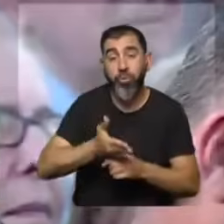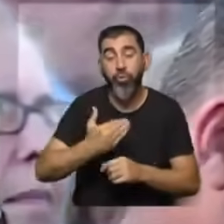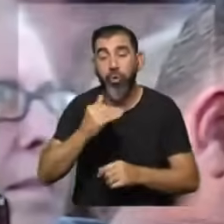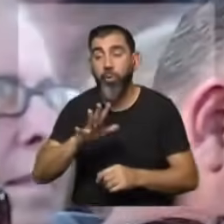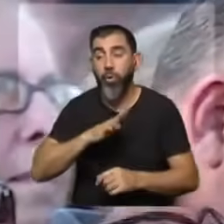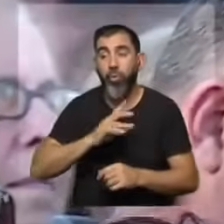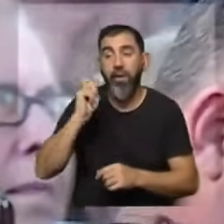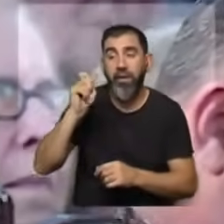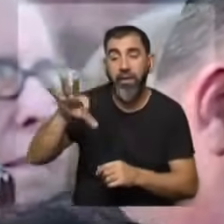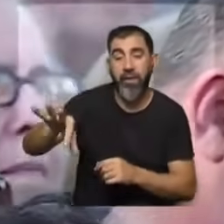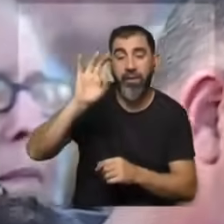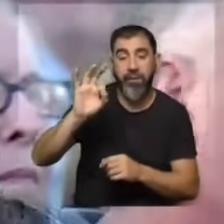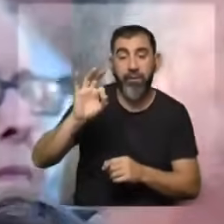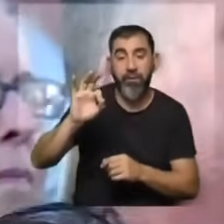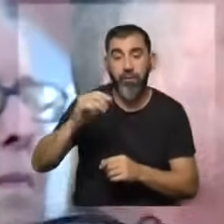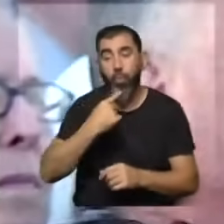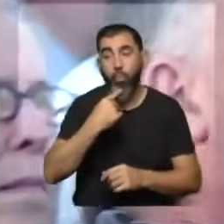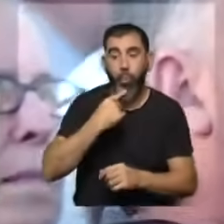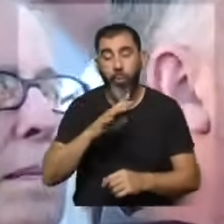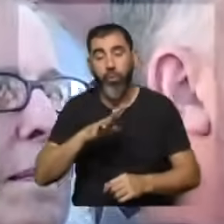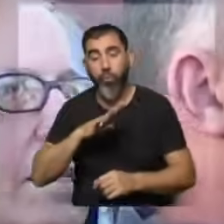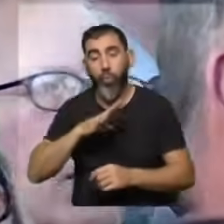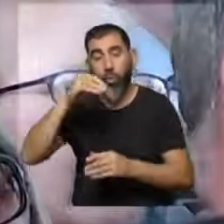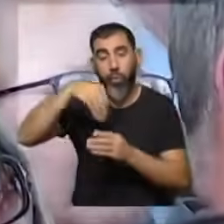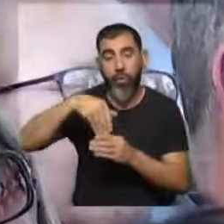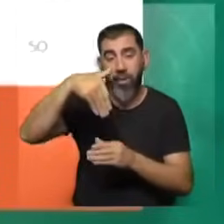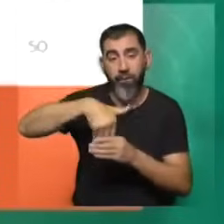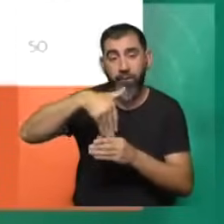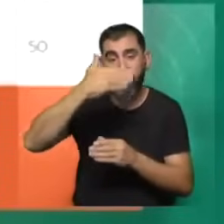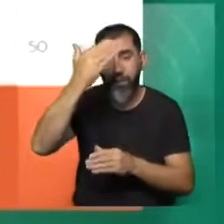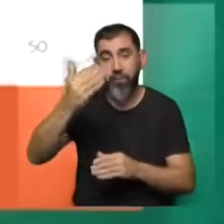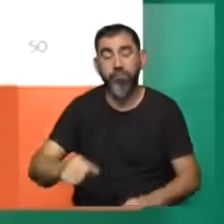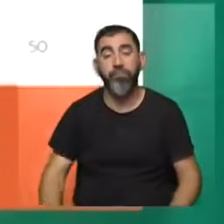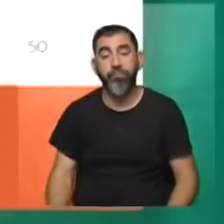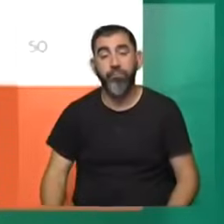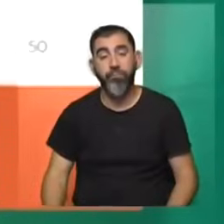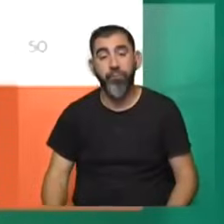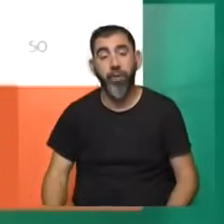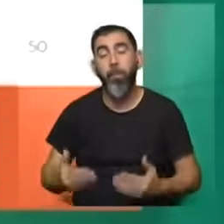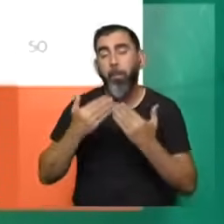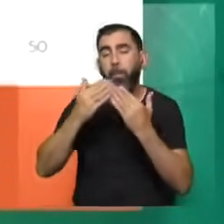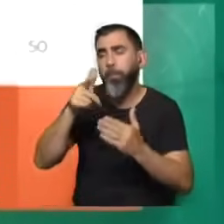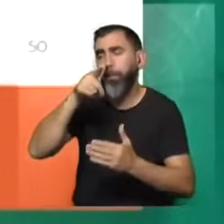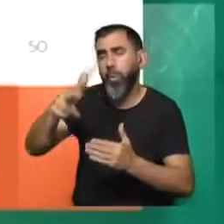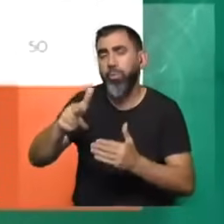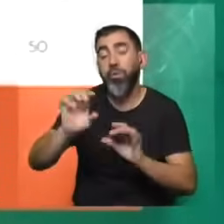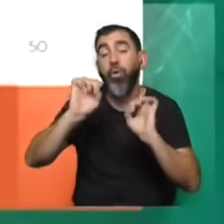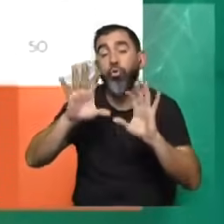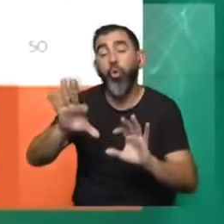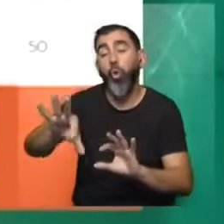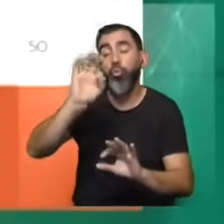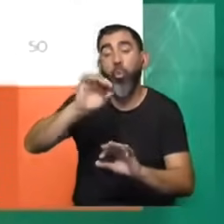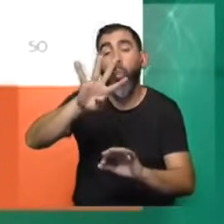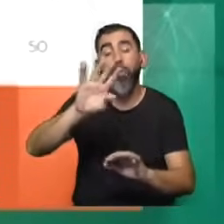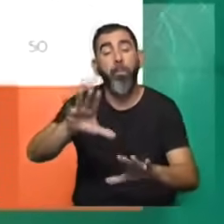definido su opción lo que refleja la incertidumbre dentro del electorado cuando se ofrece una pregunta guiada solo con la opción de Los